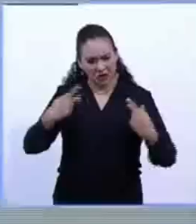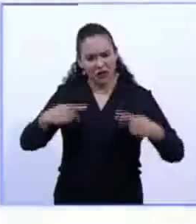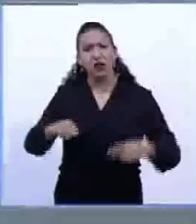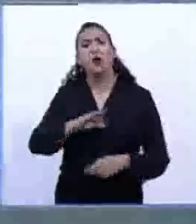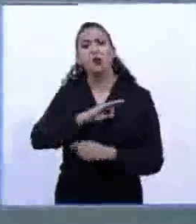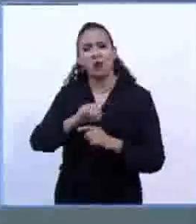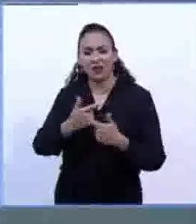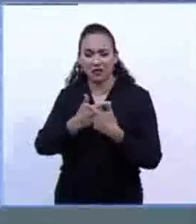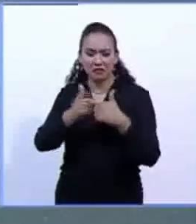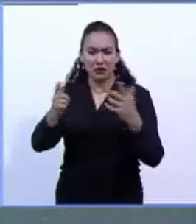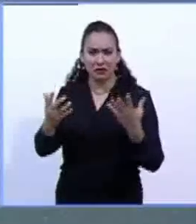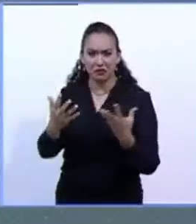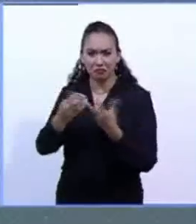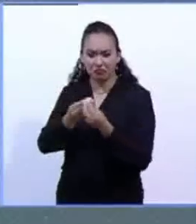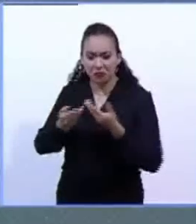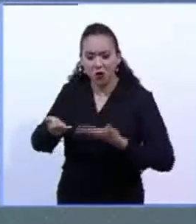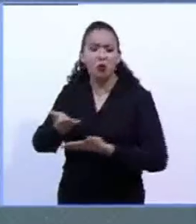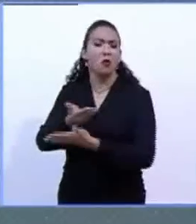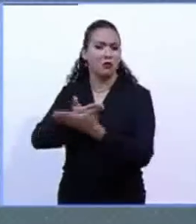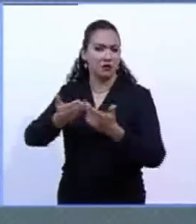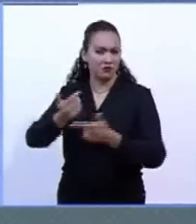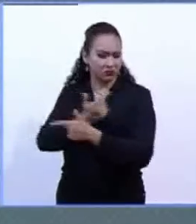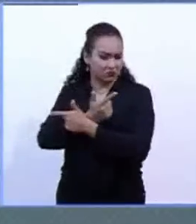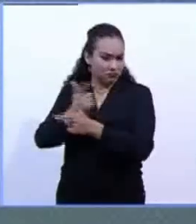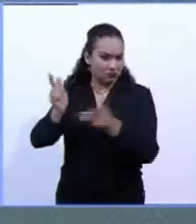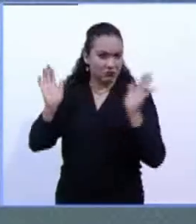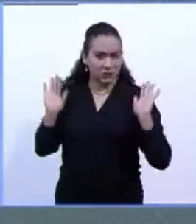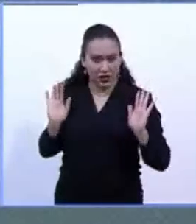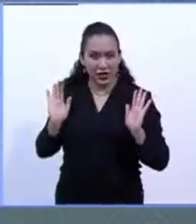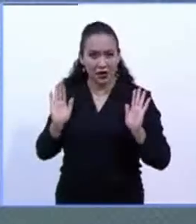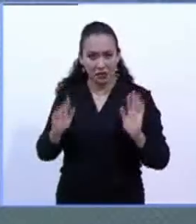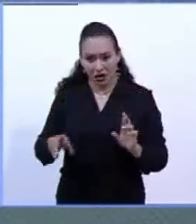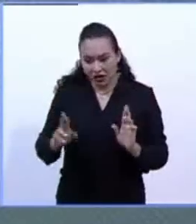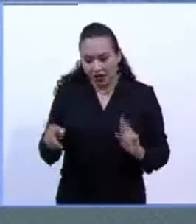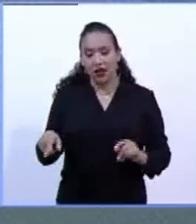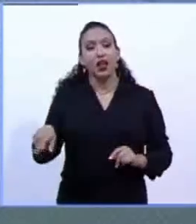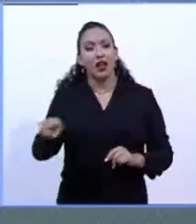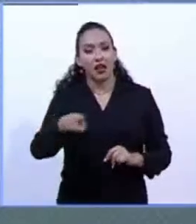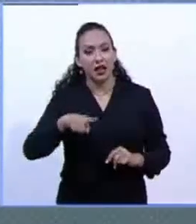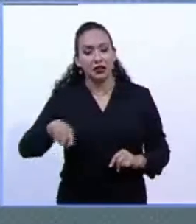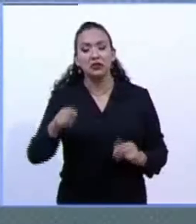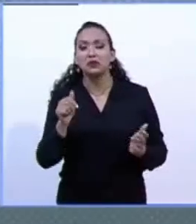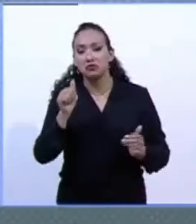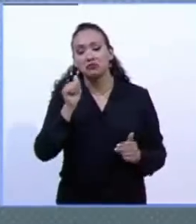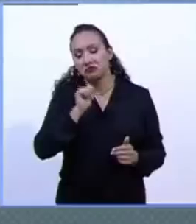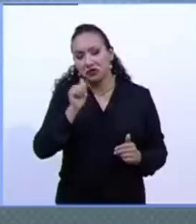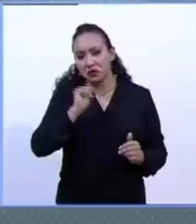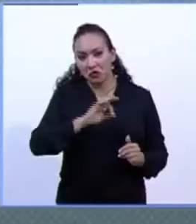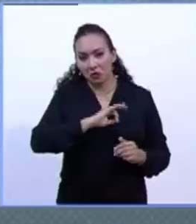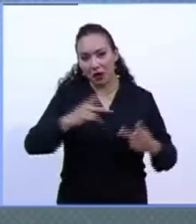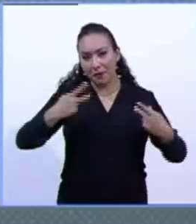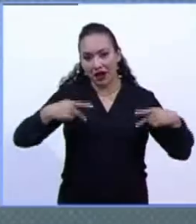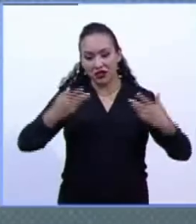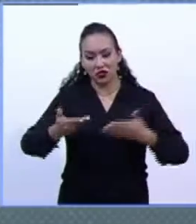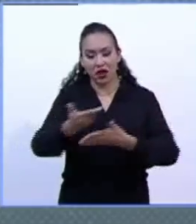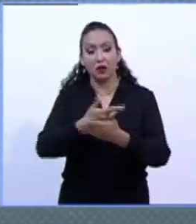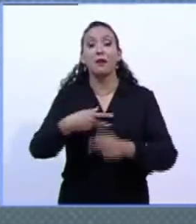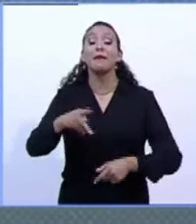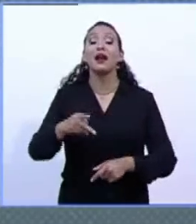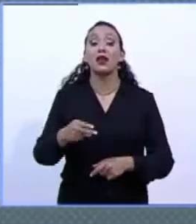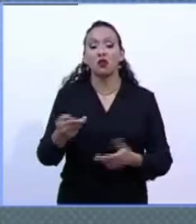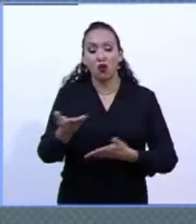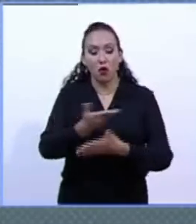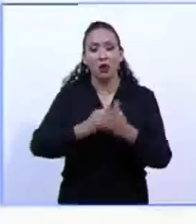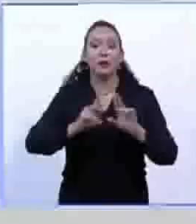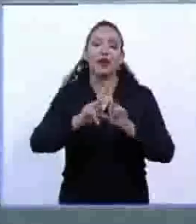privado o público y con la finalidad lícita que se quiera, siempre que su ejercicio se lleve a cabo de manera pacífica,